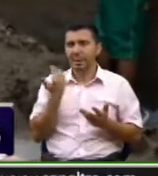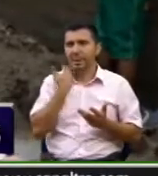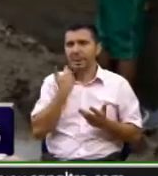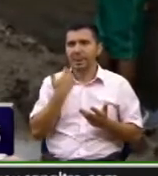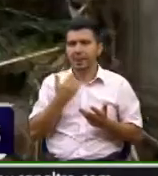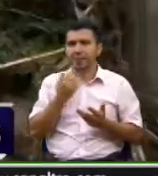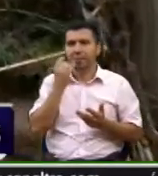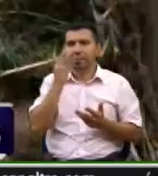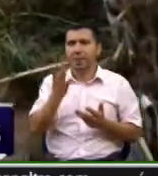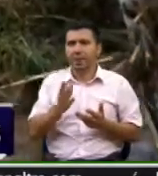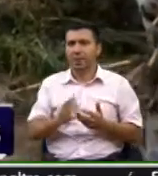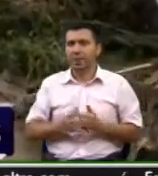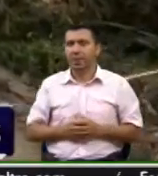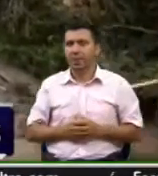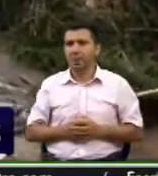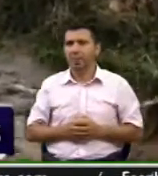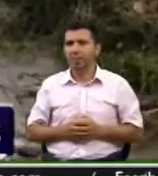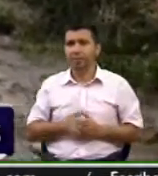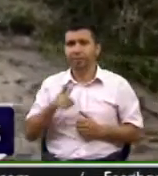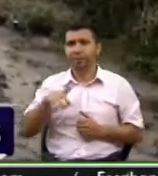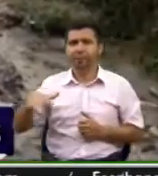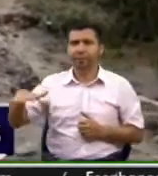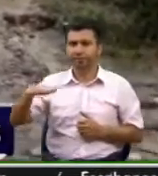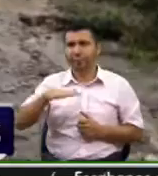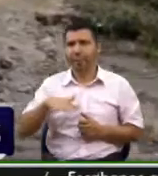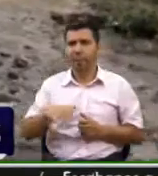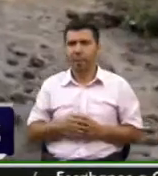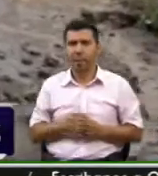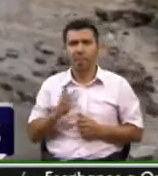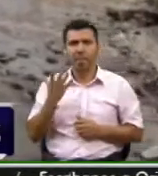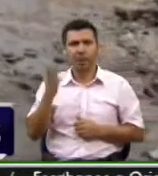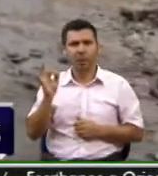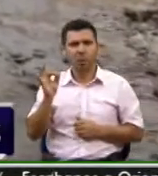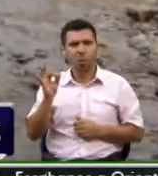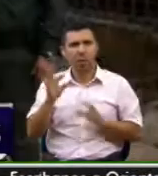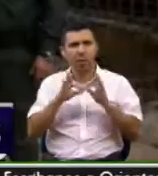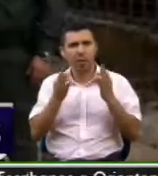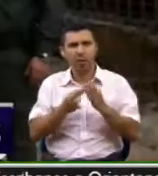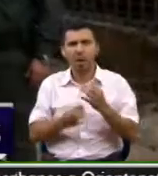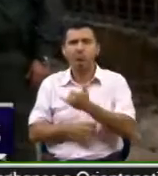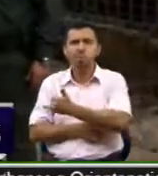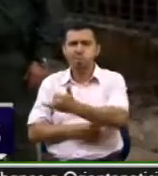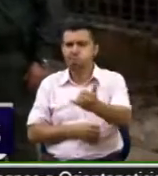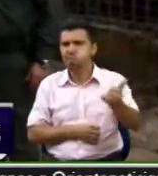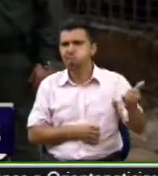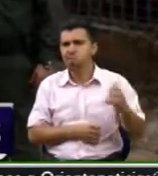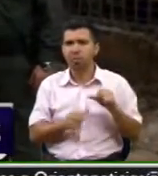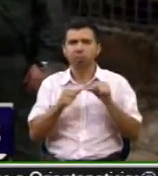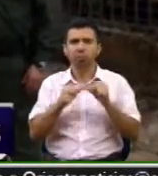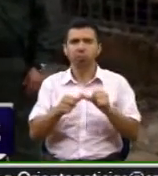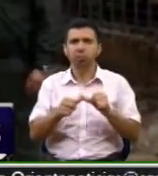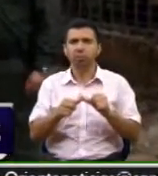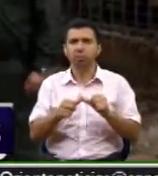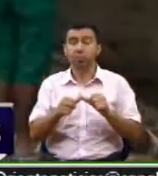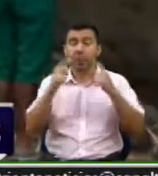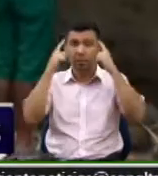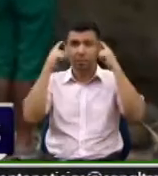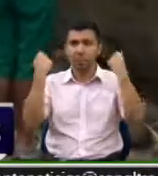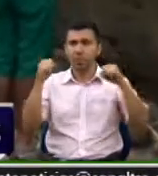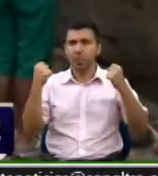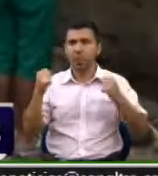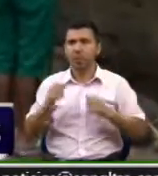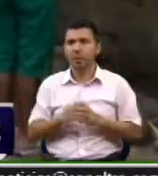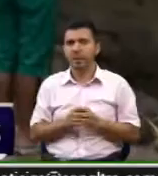podido pasar. Este sector cuenta con un poco más de 50 familias que han expresado su preocupación por esta avalancha.